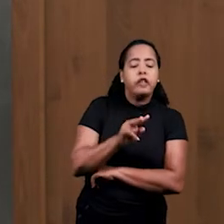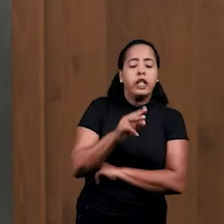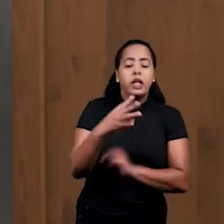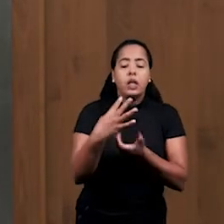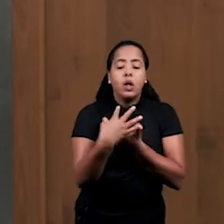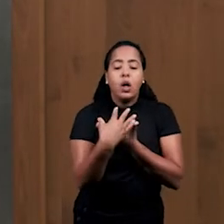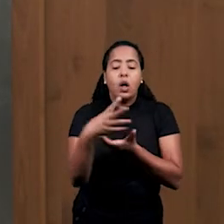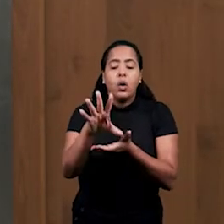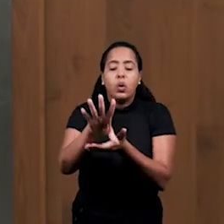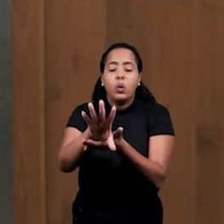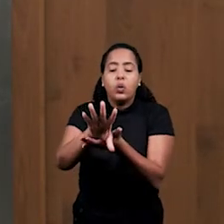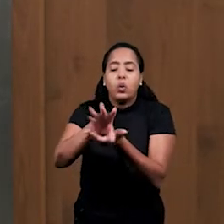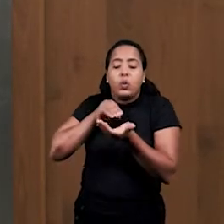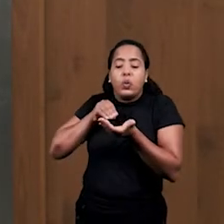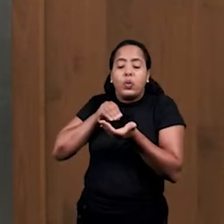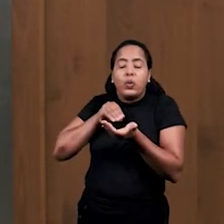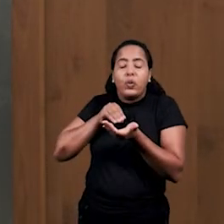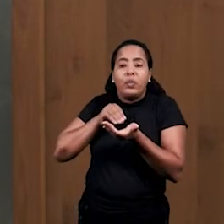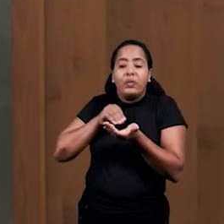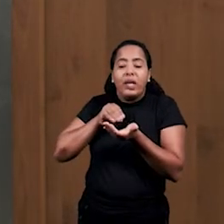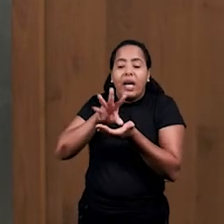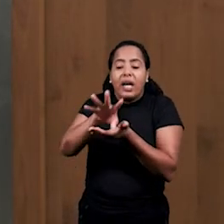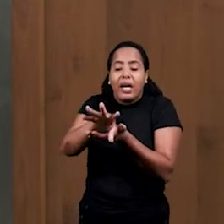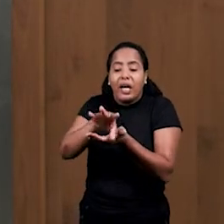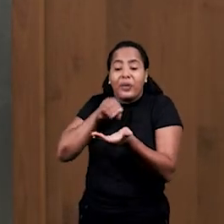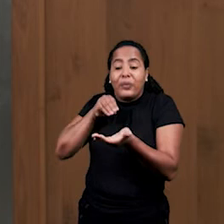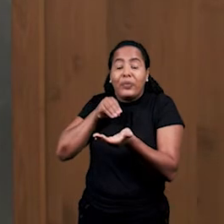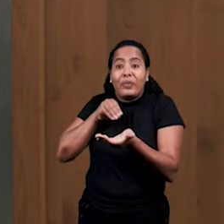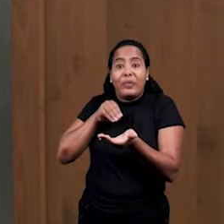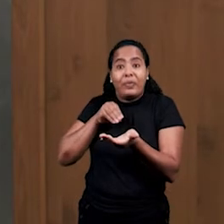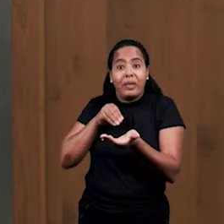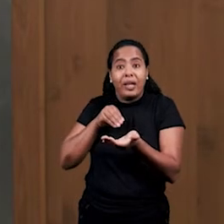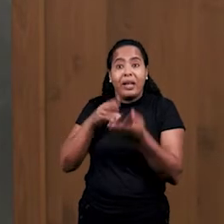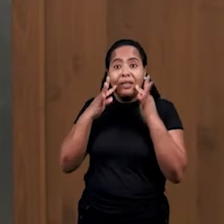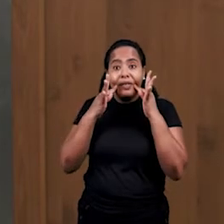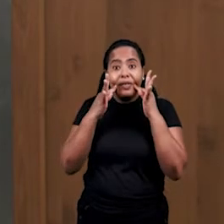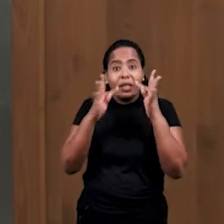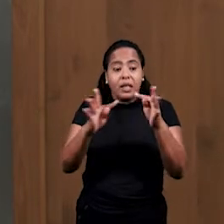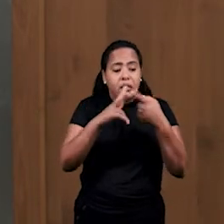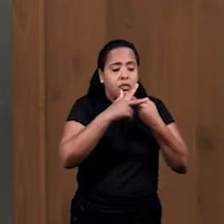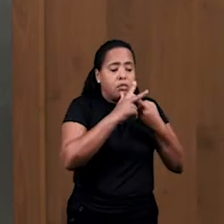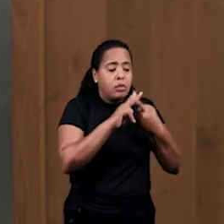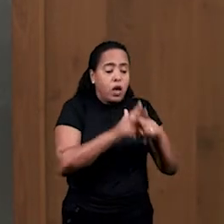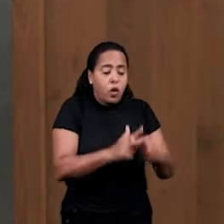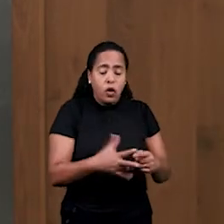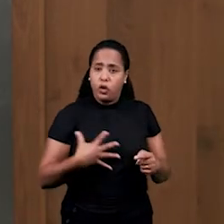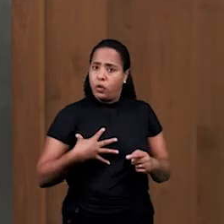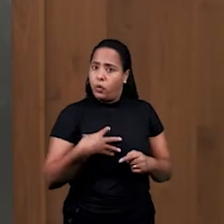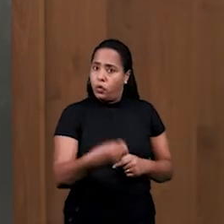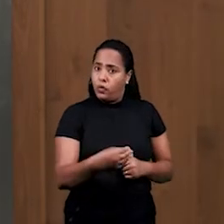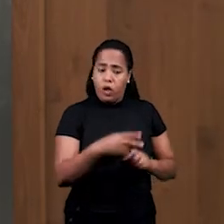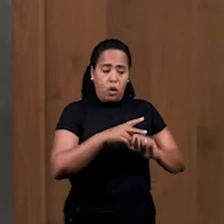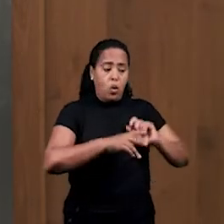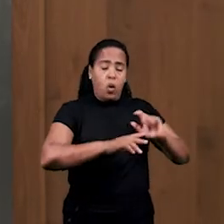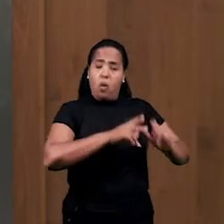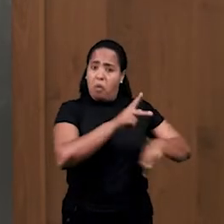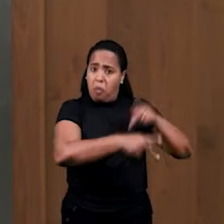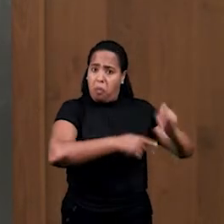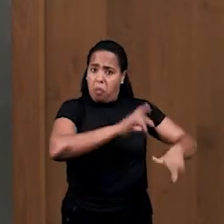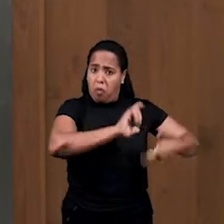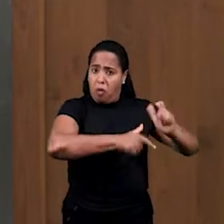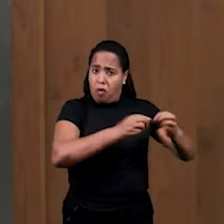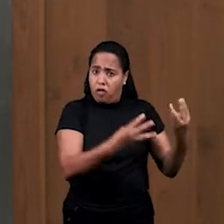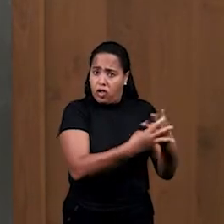el ejemplo de los recabitas, usar su testimonio para corregir a sus otros hijos, al pueblo de